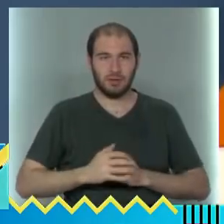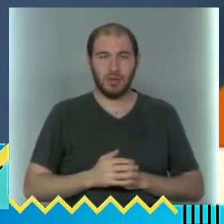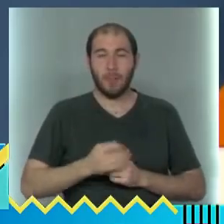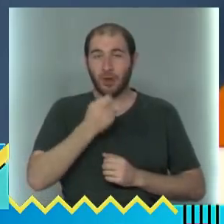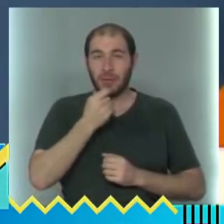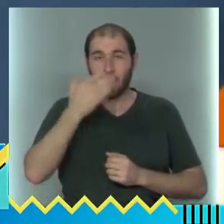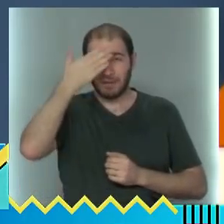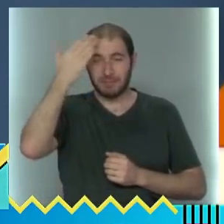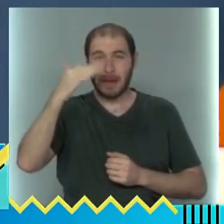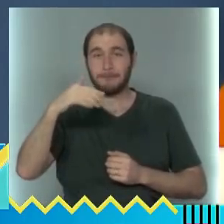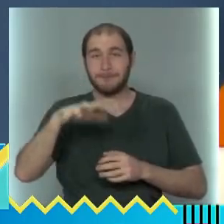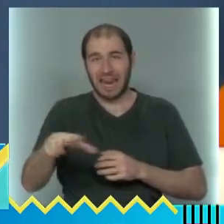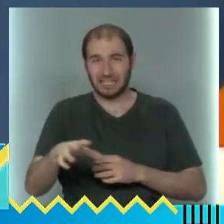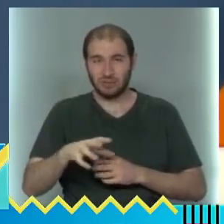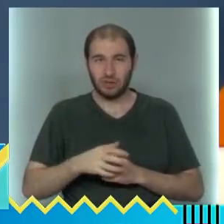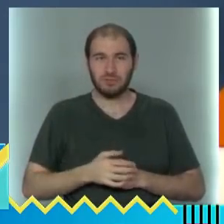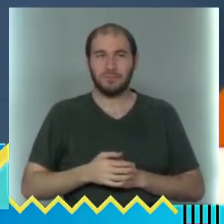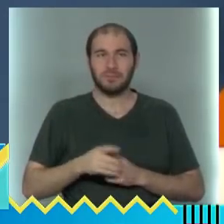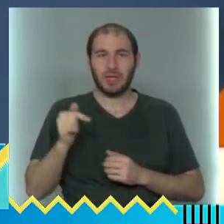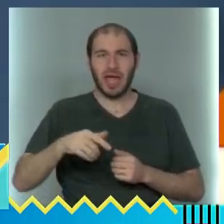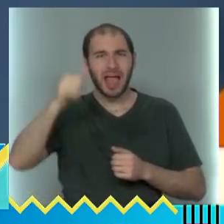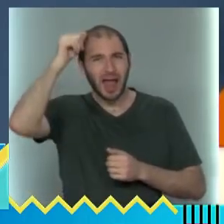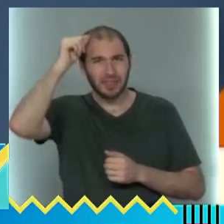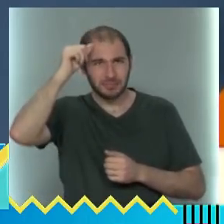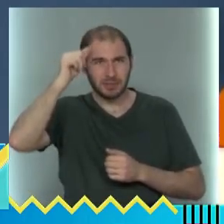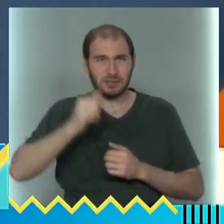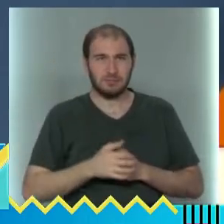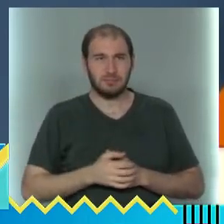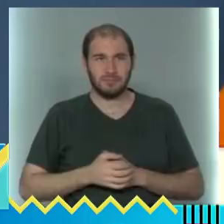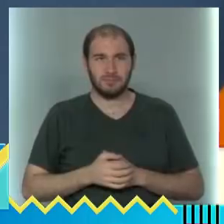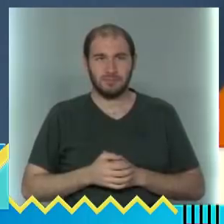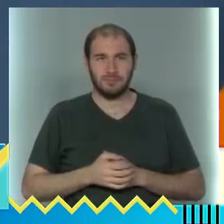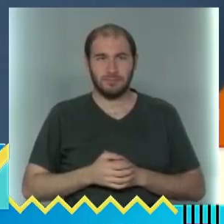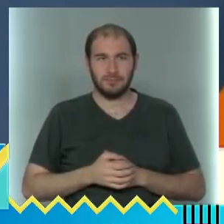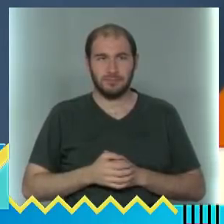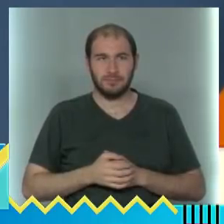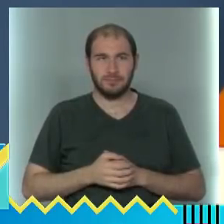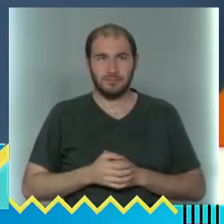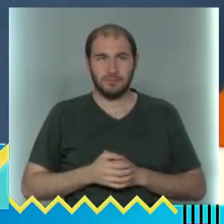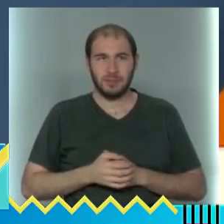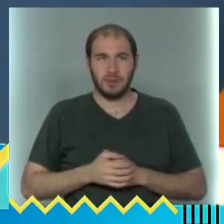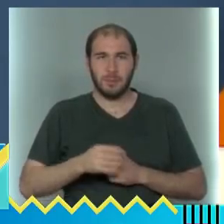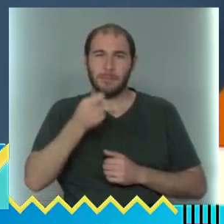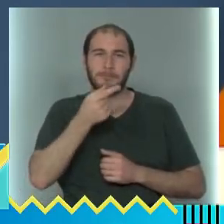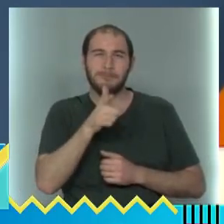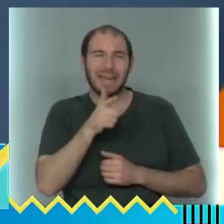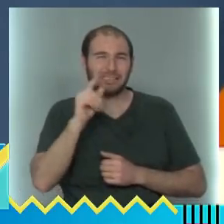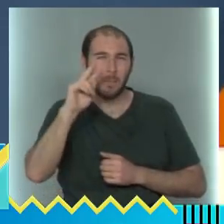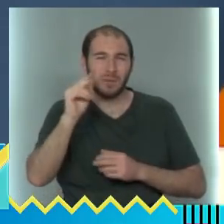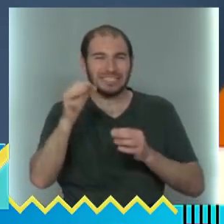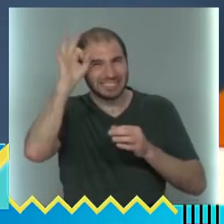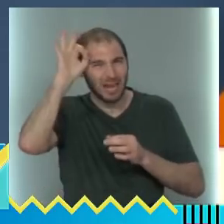caso de la enfermedad de Parkinson, se produce una lesión o muerte, por decirlo así, de